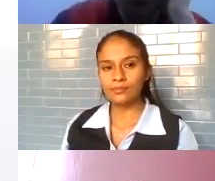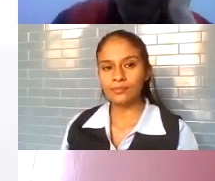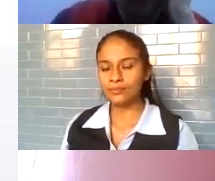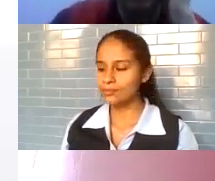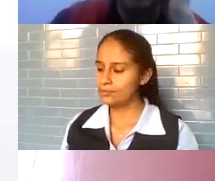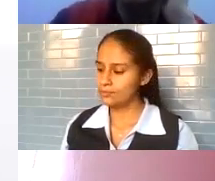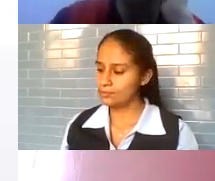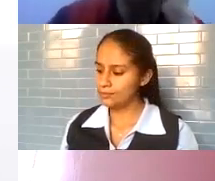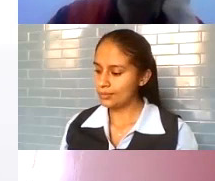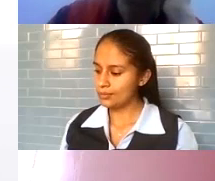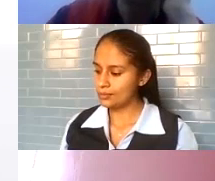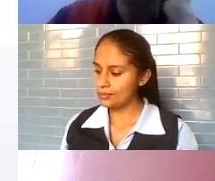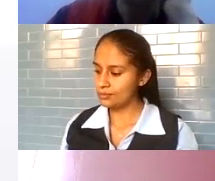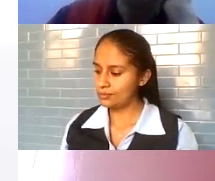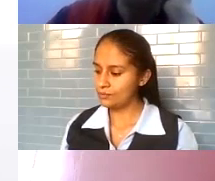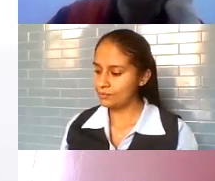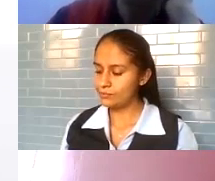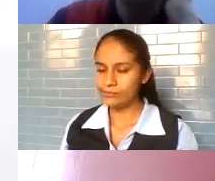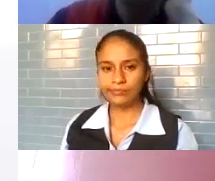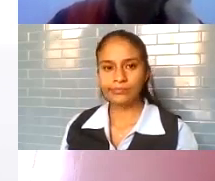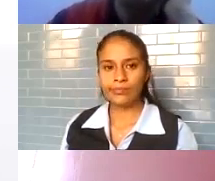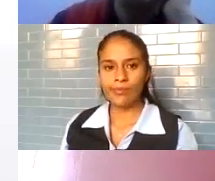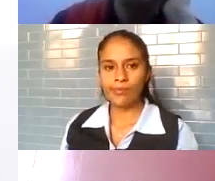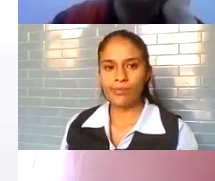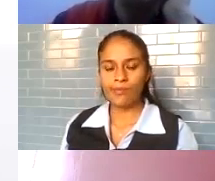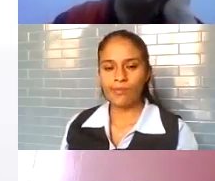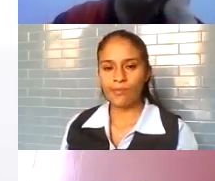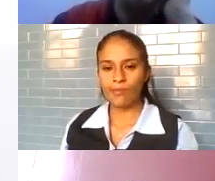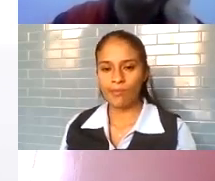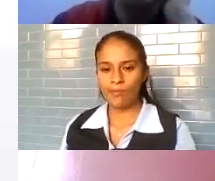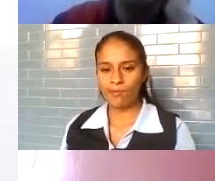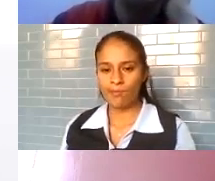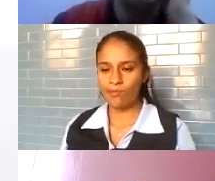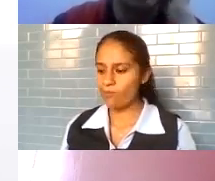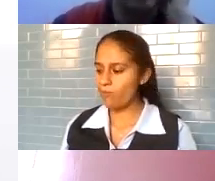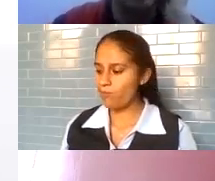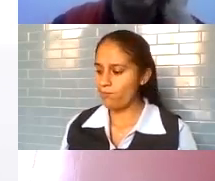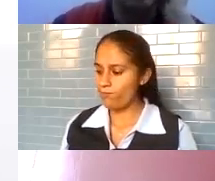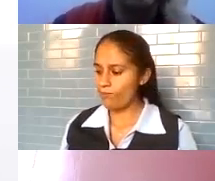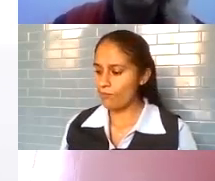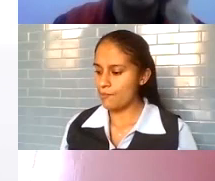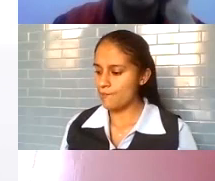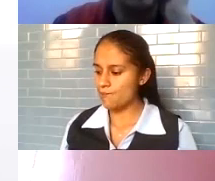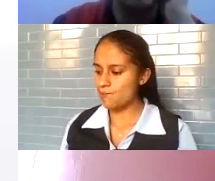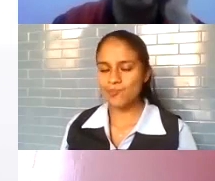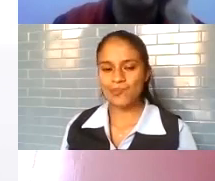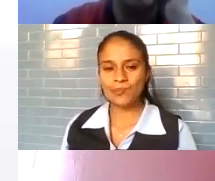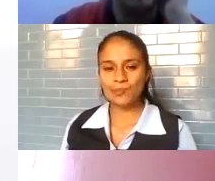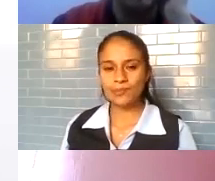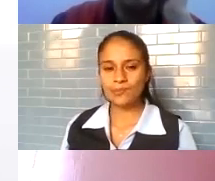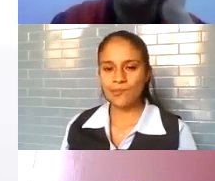apósitos, puede ser alguna tela, pero que sea de algodón. Ok. ¿De